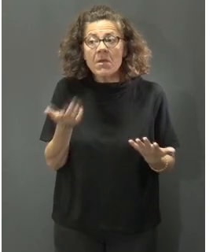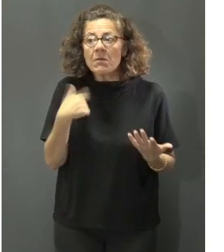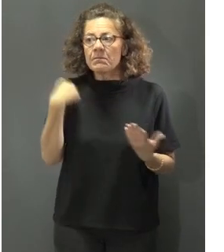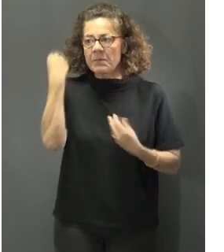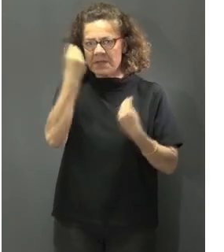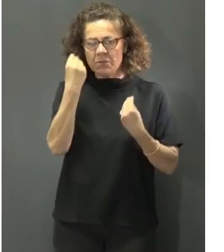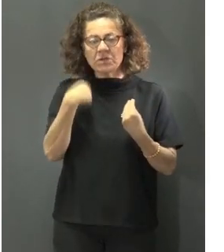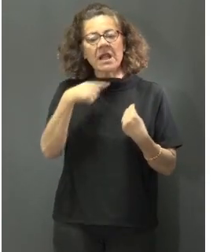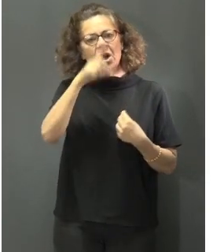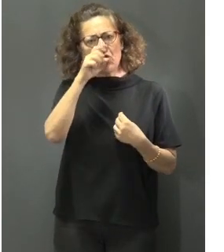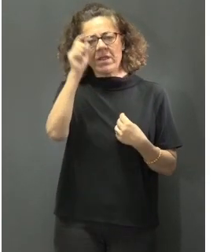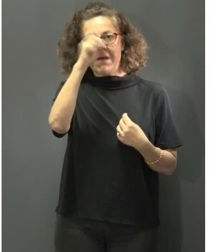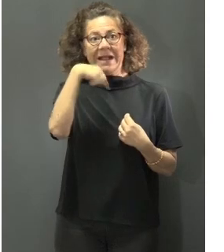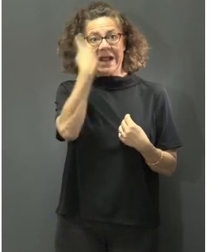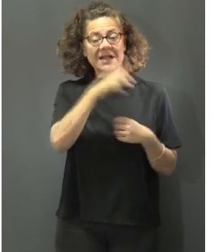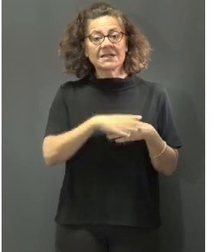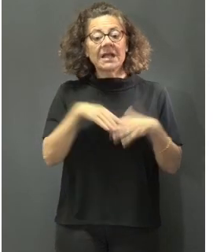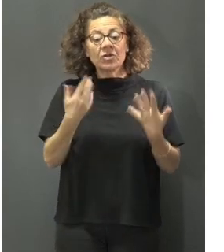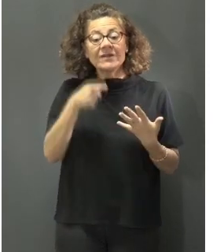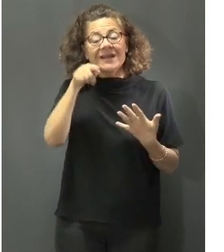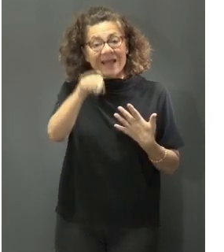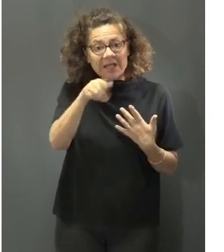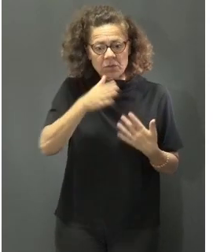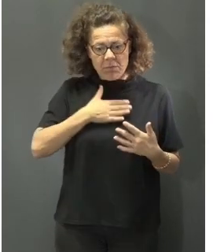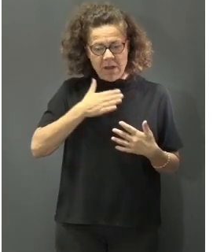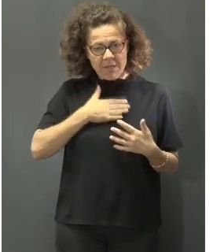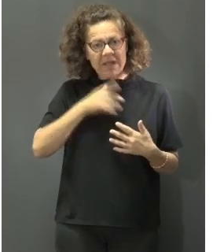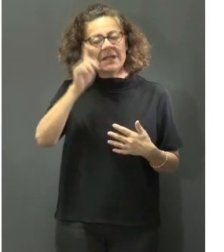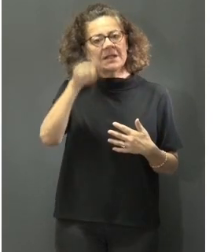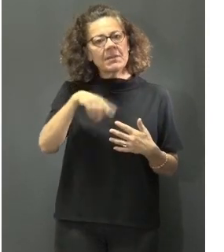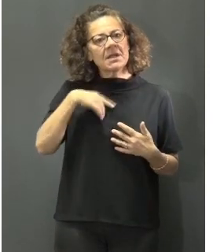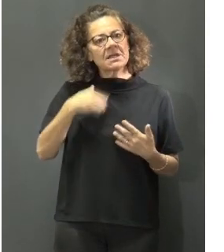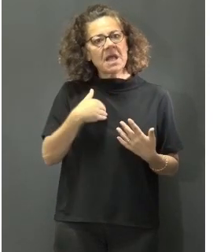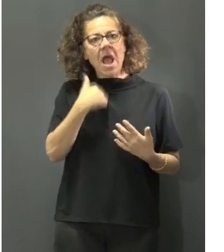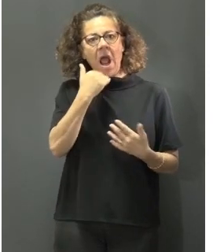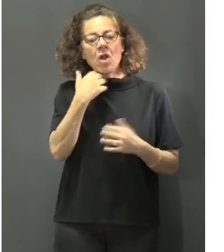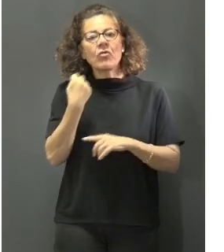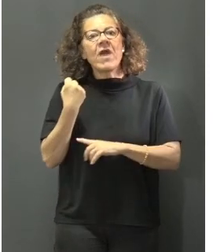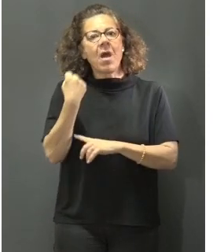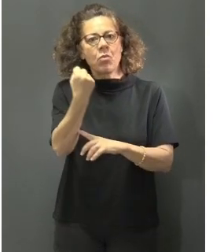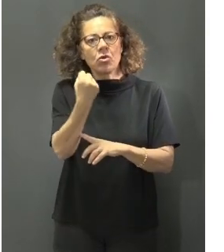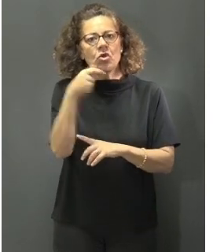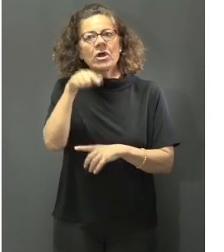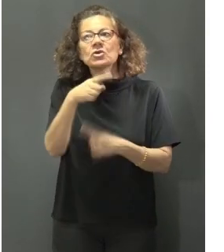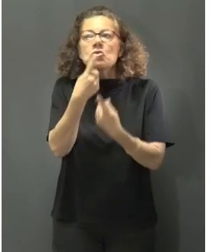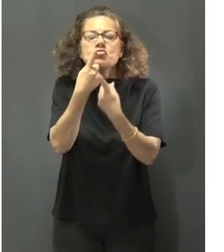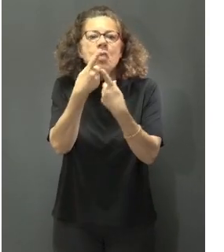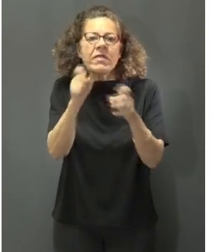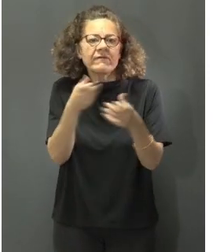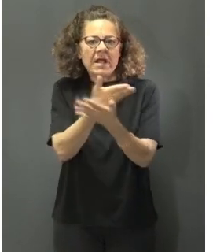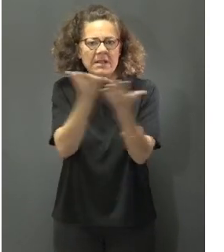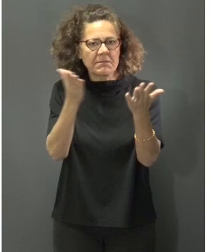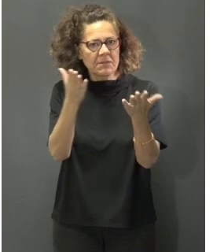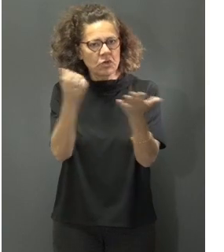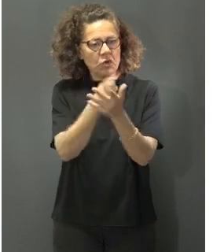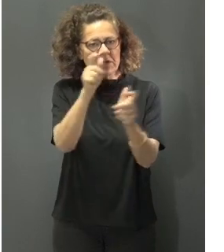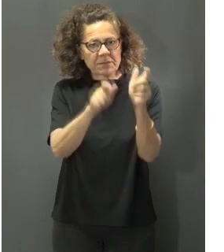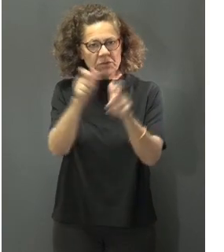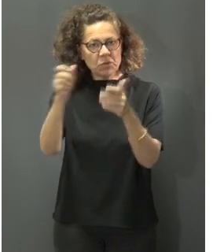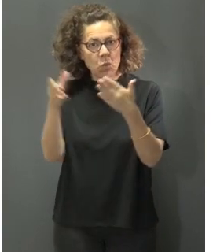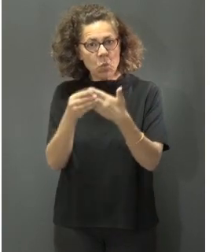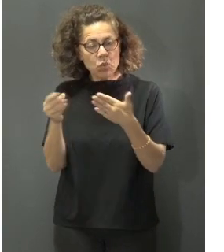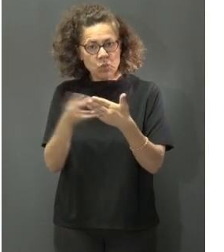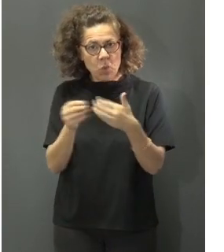supongamos que sí. Entonces, eso para mí también es un producto de apoyo. Eso no es necesario para todas las personas